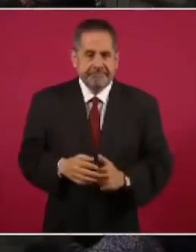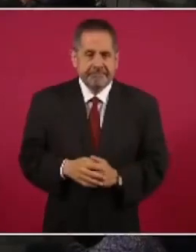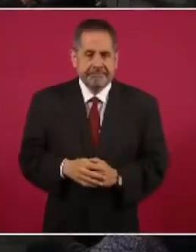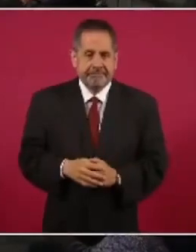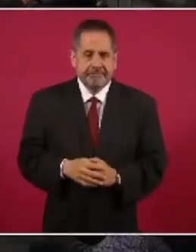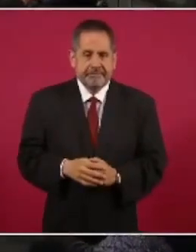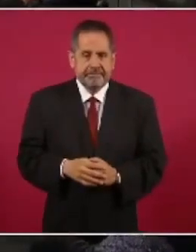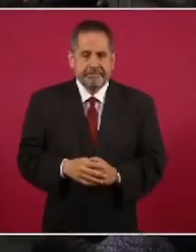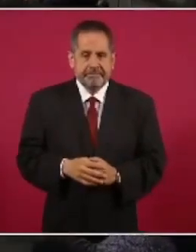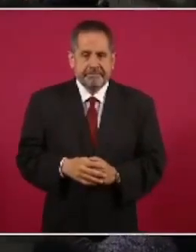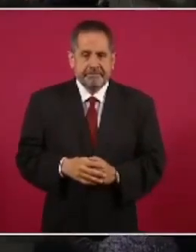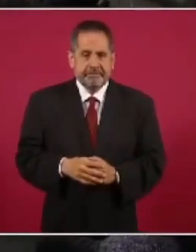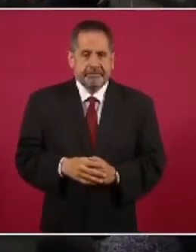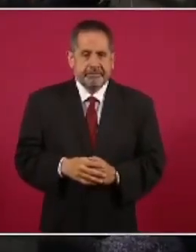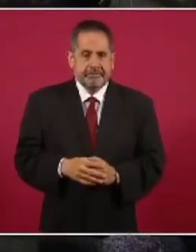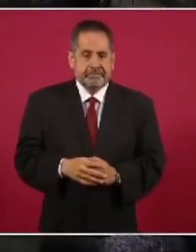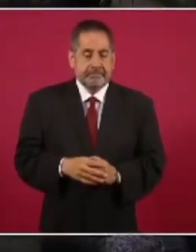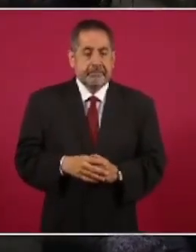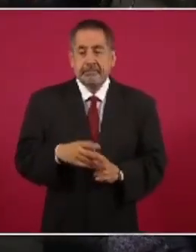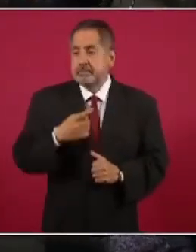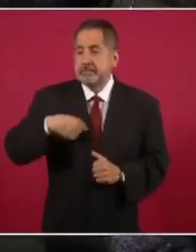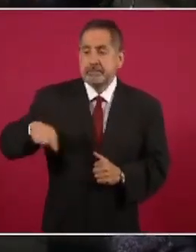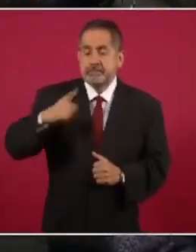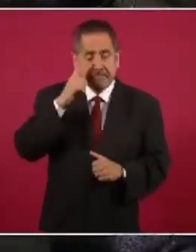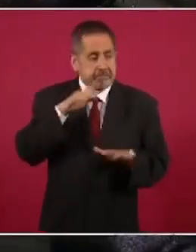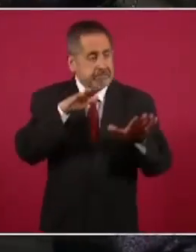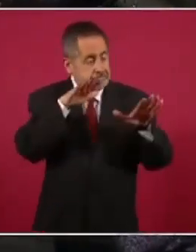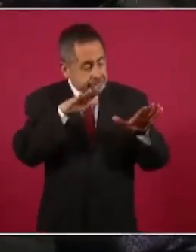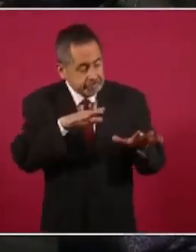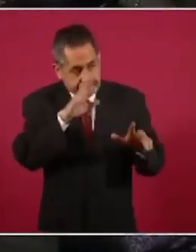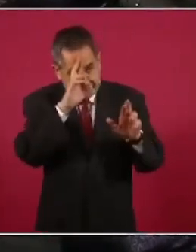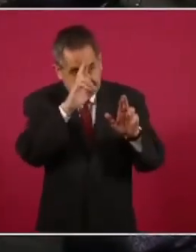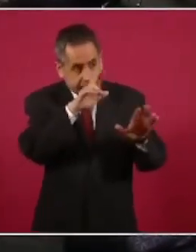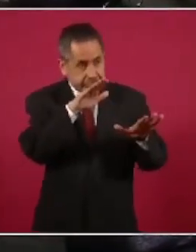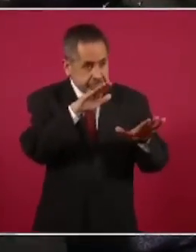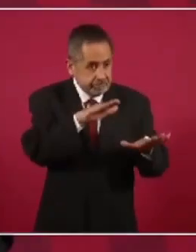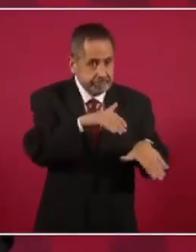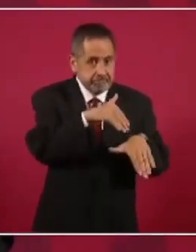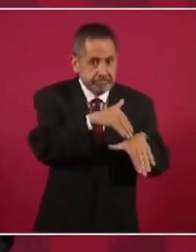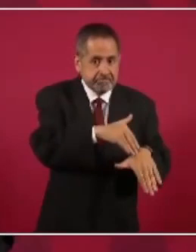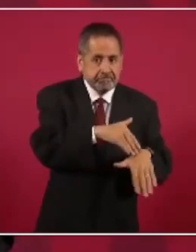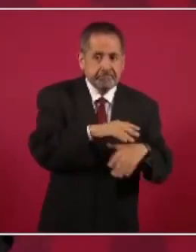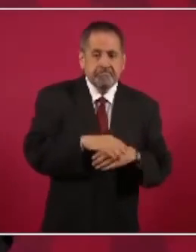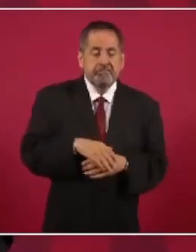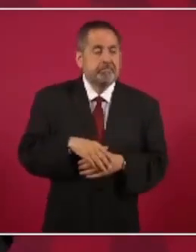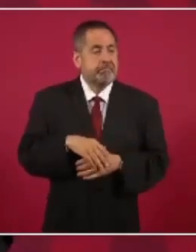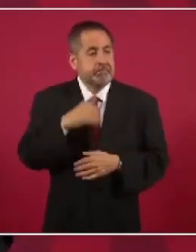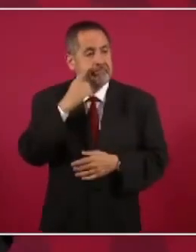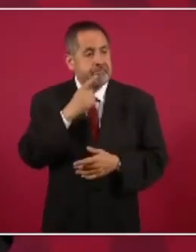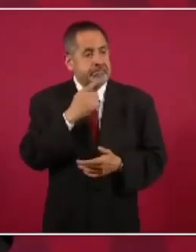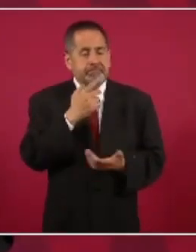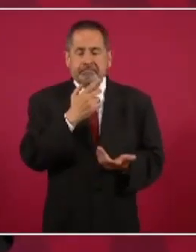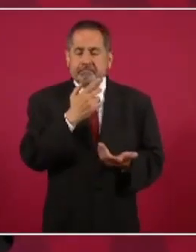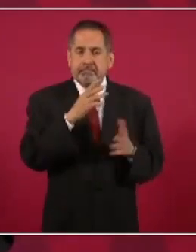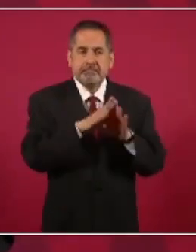que había que rendirles pleitesía, quemarles incienso,